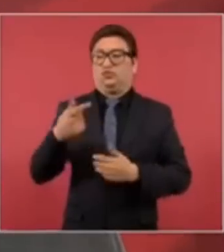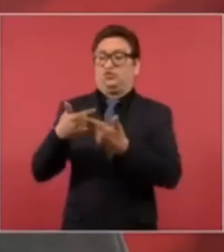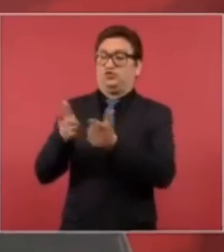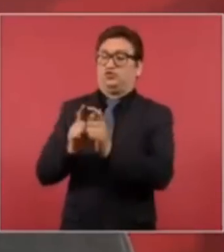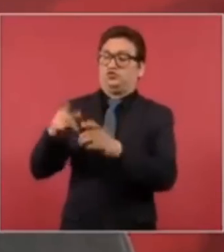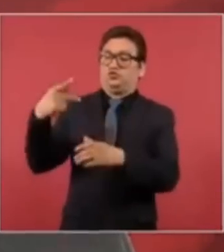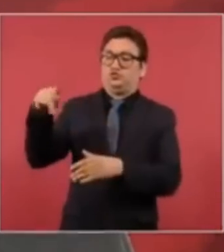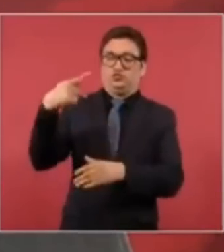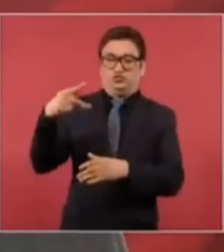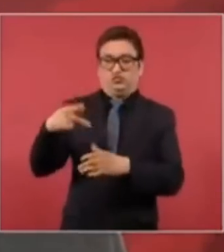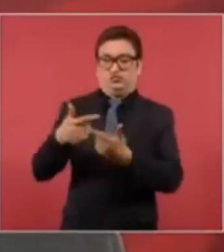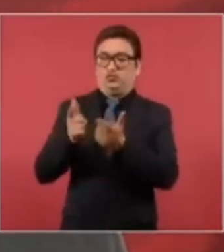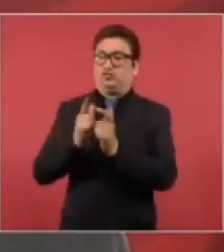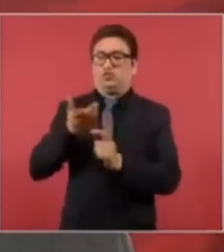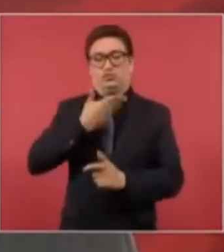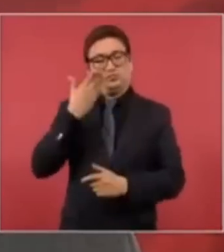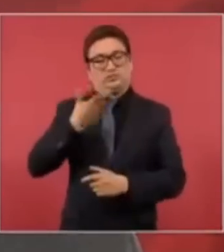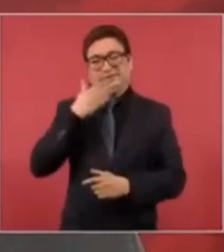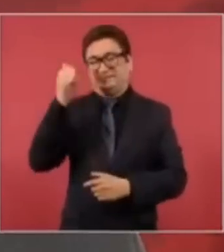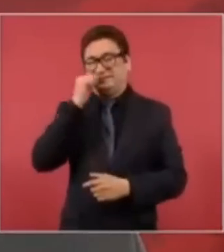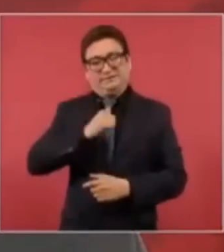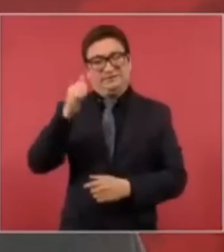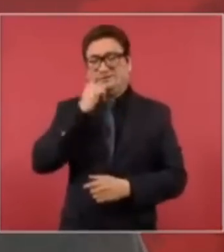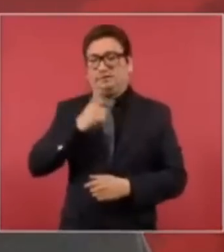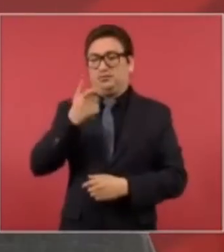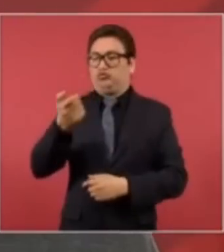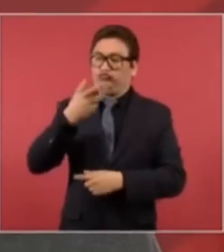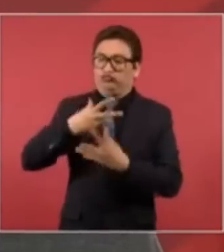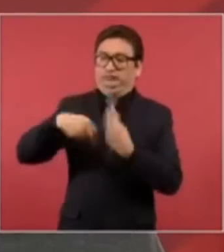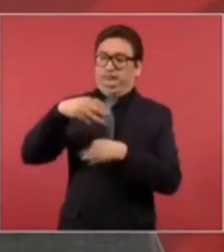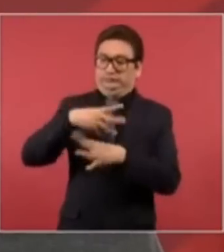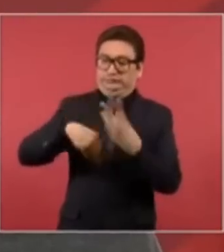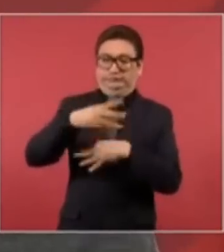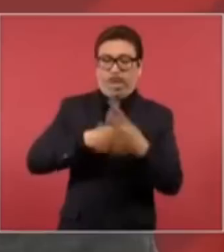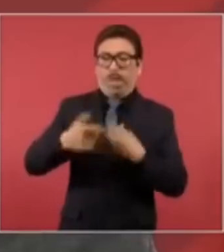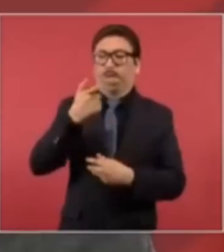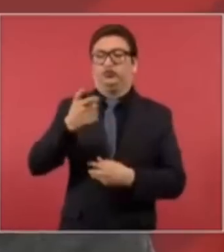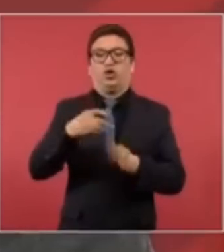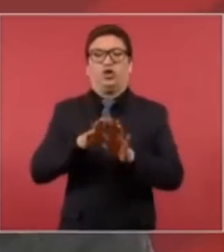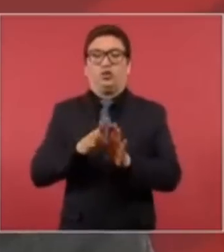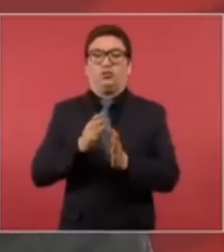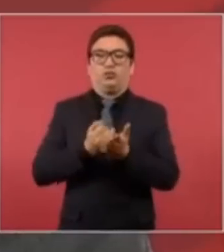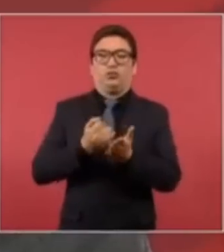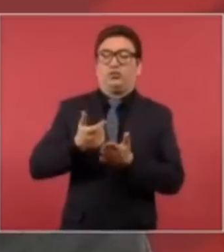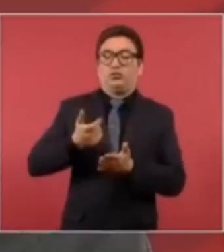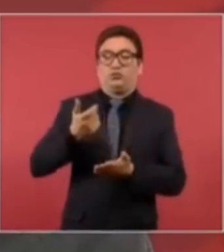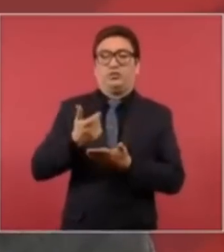grupo que siempre lucró con el presupuesto